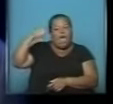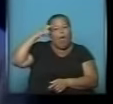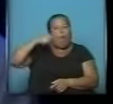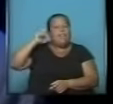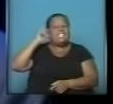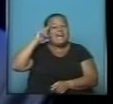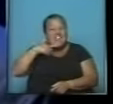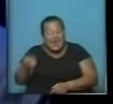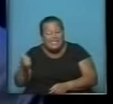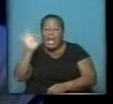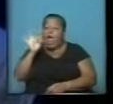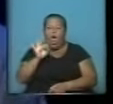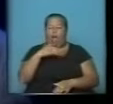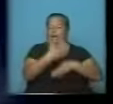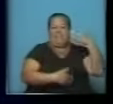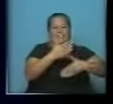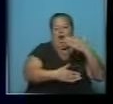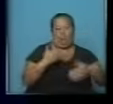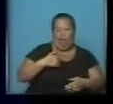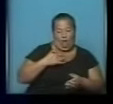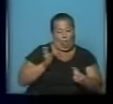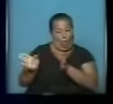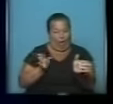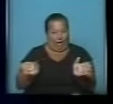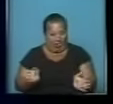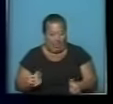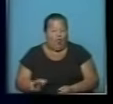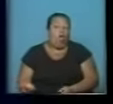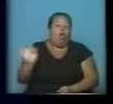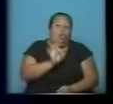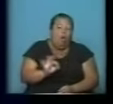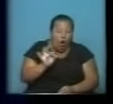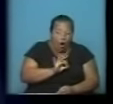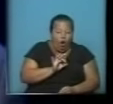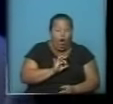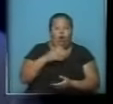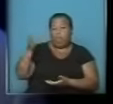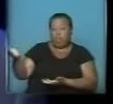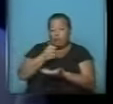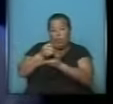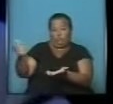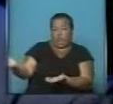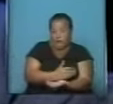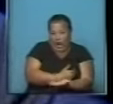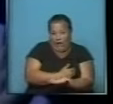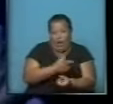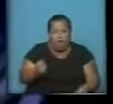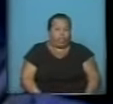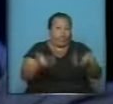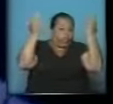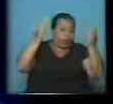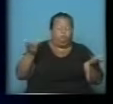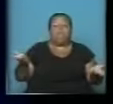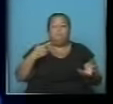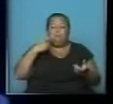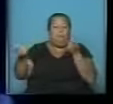Griesa, o tenemos una banca de desarrollo argentino. O le sacamos los subsidios y que aumenten la tarifa y